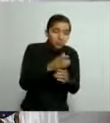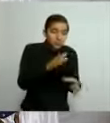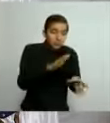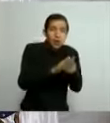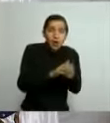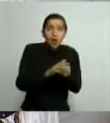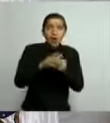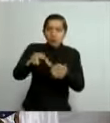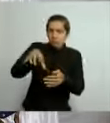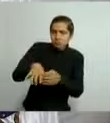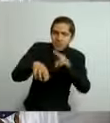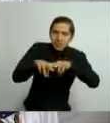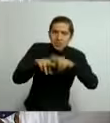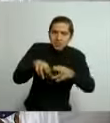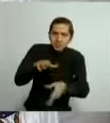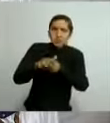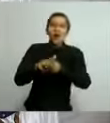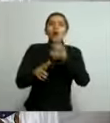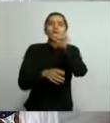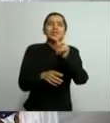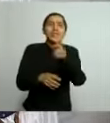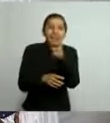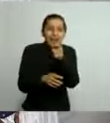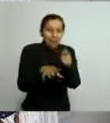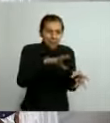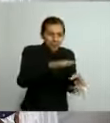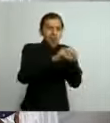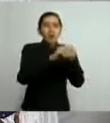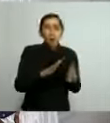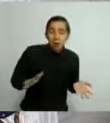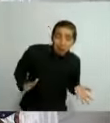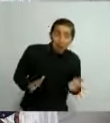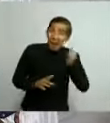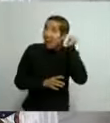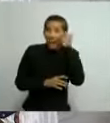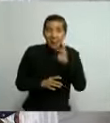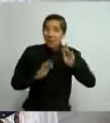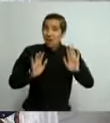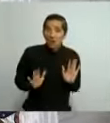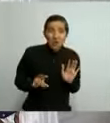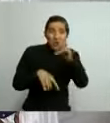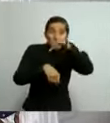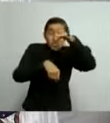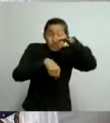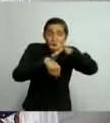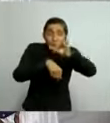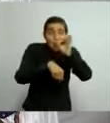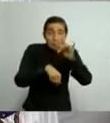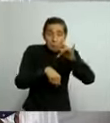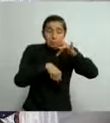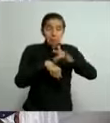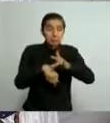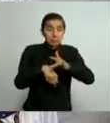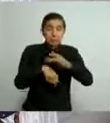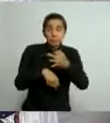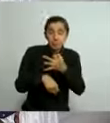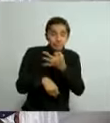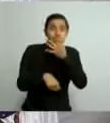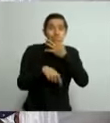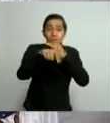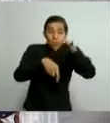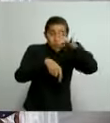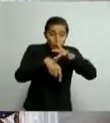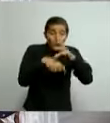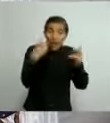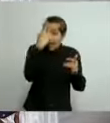pasamanos, en una silla, en chapa de la puerta, en fin, y lo tocas, luego te llevas la mano a la